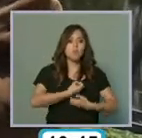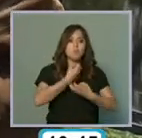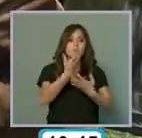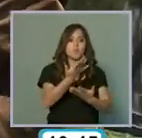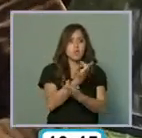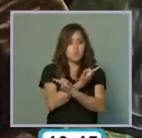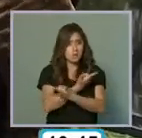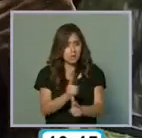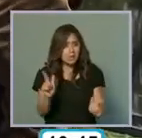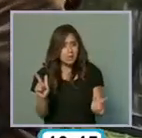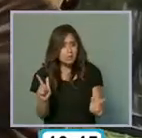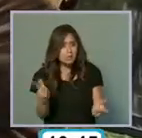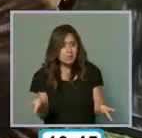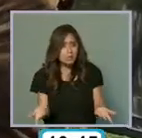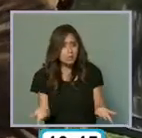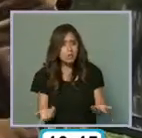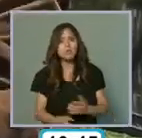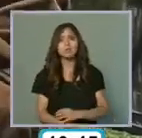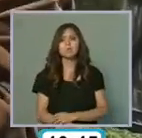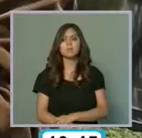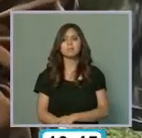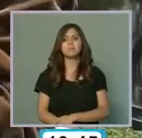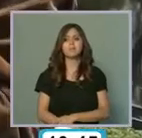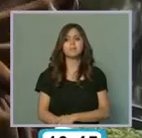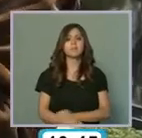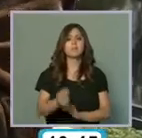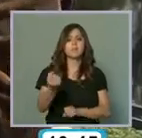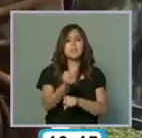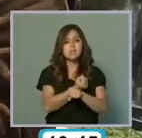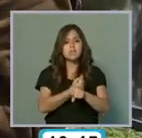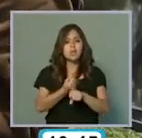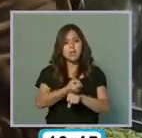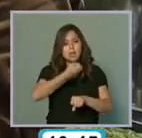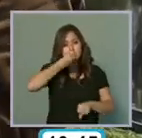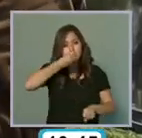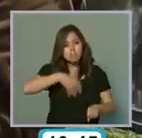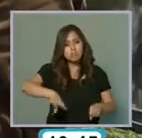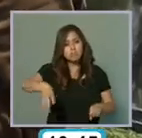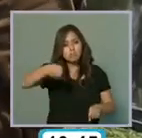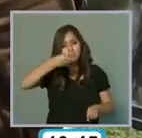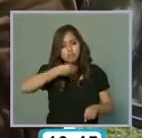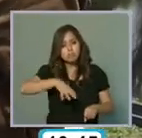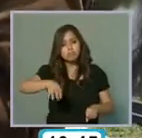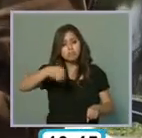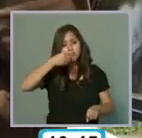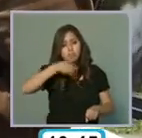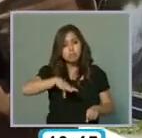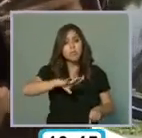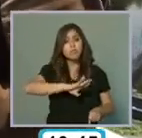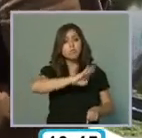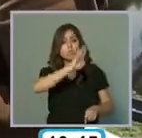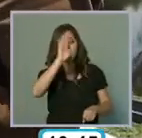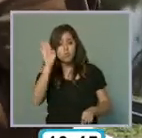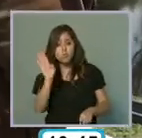Y lo dejó de sangrar, muere. A fuerza que supuestamente